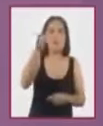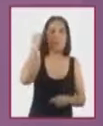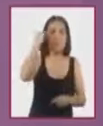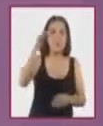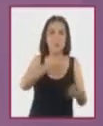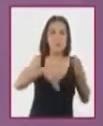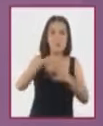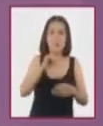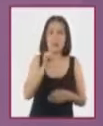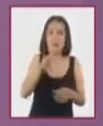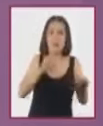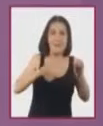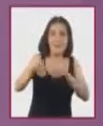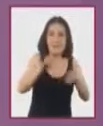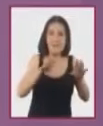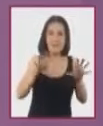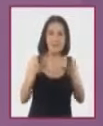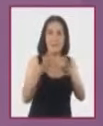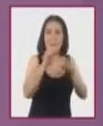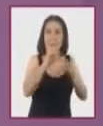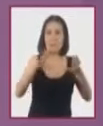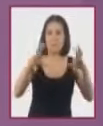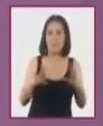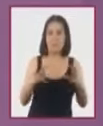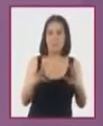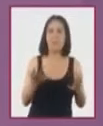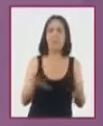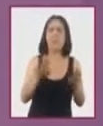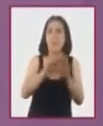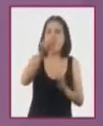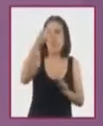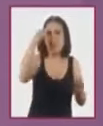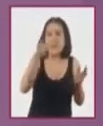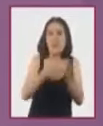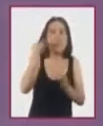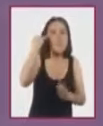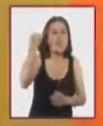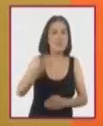sin movimiento? ¿Cómo crees que sería?